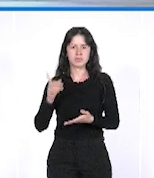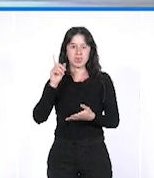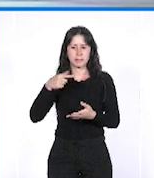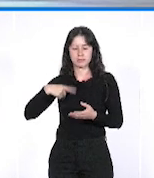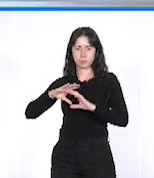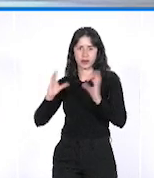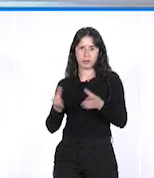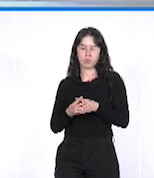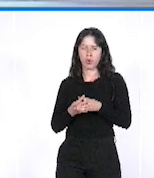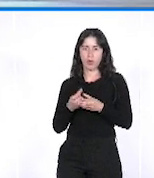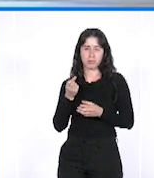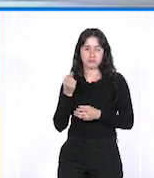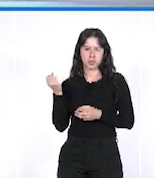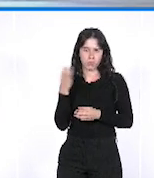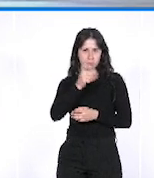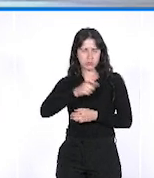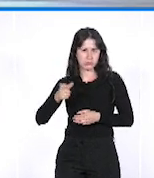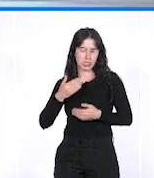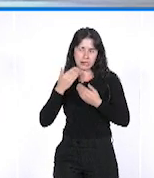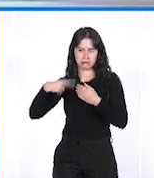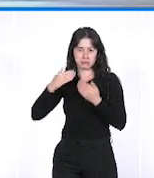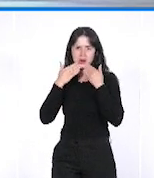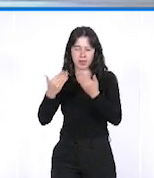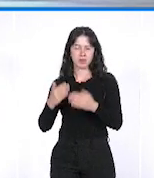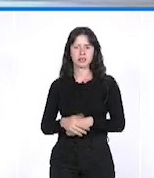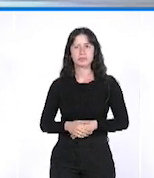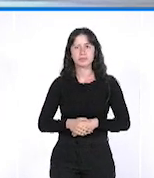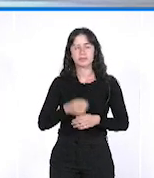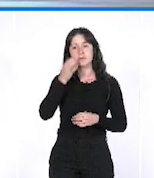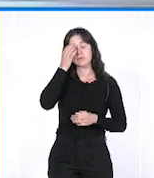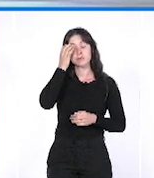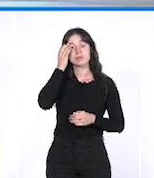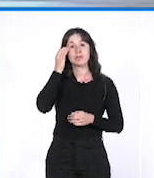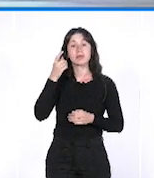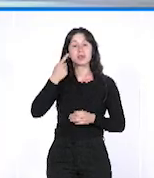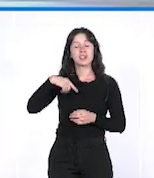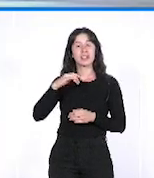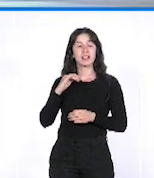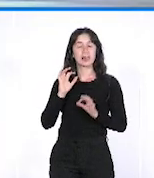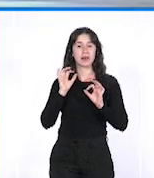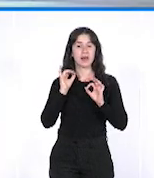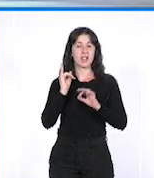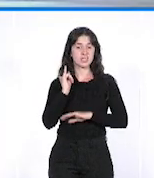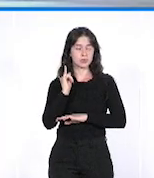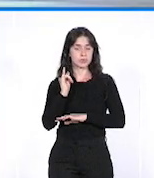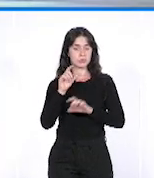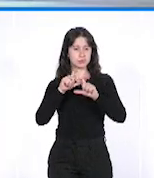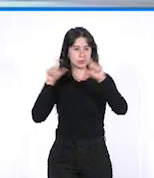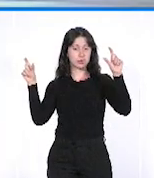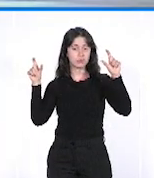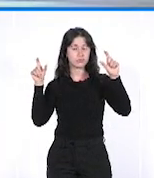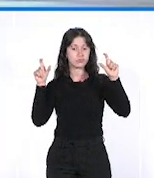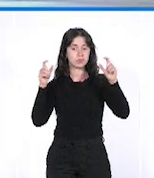cuantas eh daros daros las gracias Bueno desde el Instituto hemos hecho dos cosas o hemos